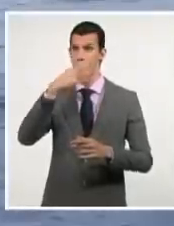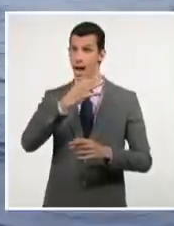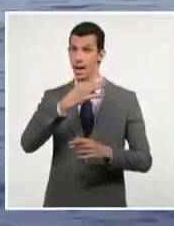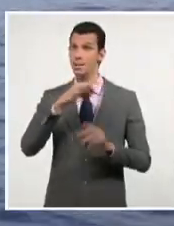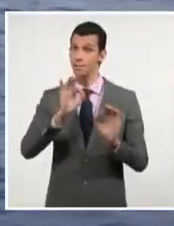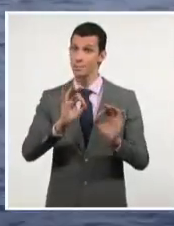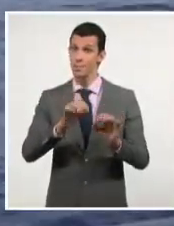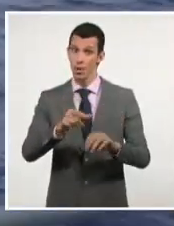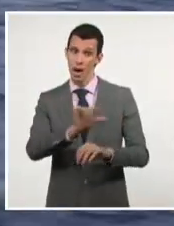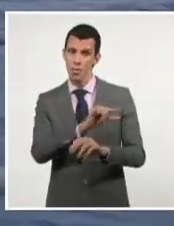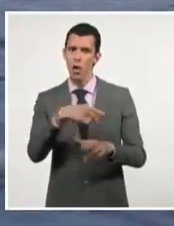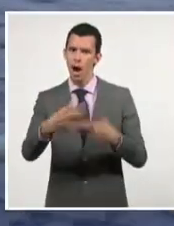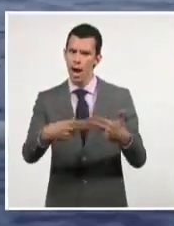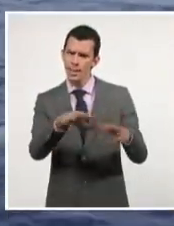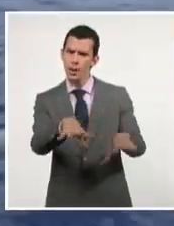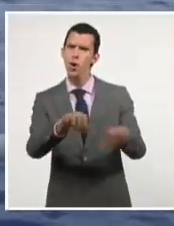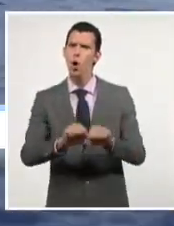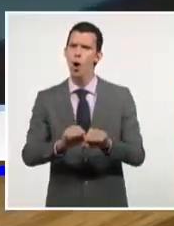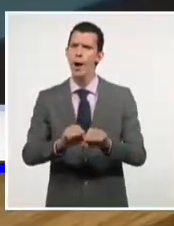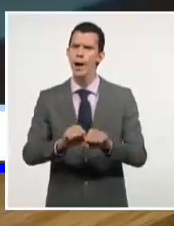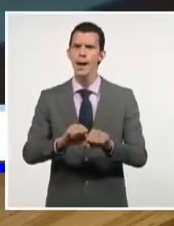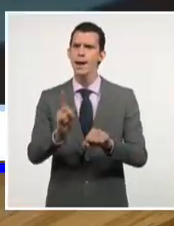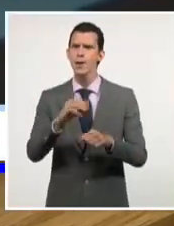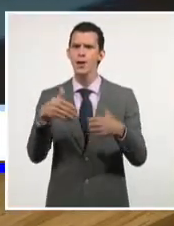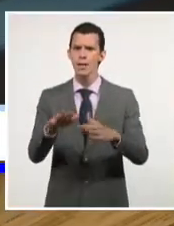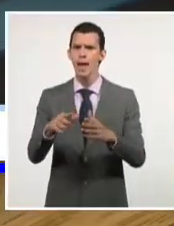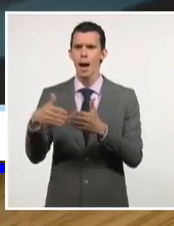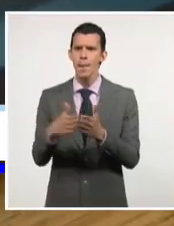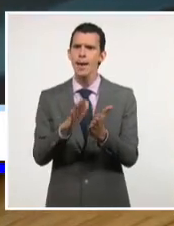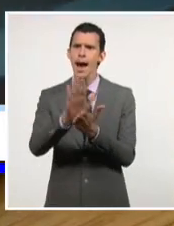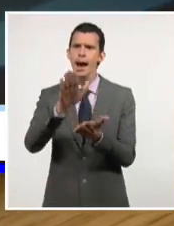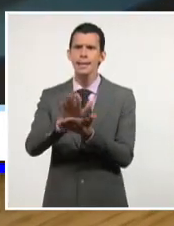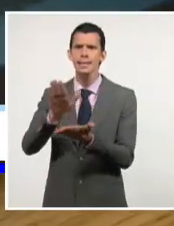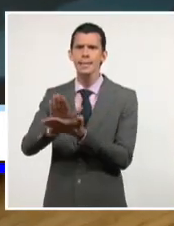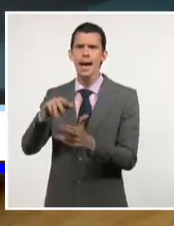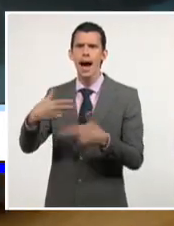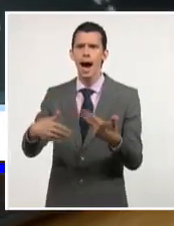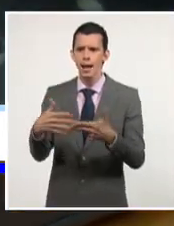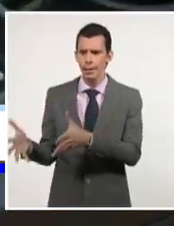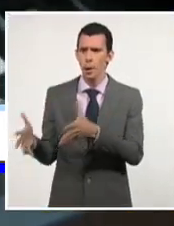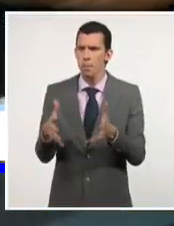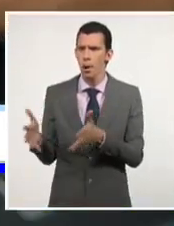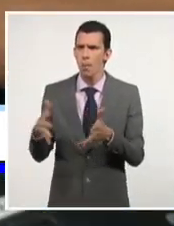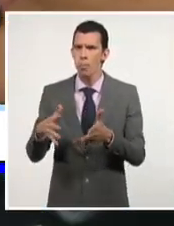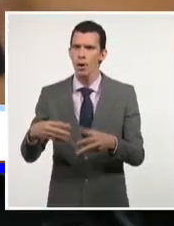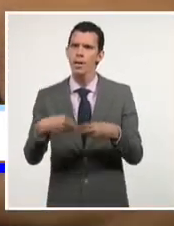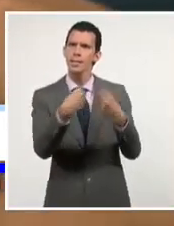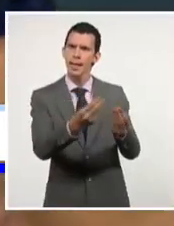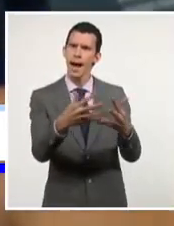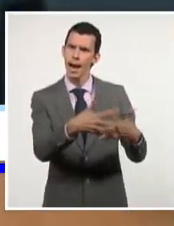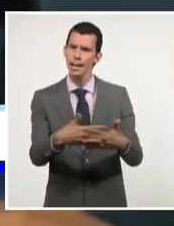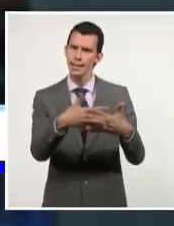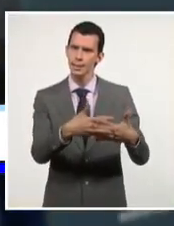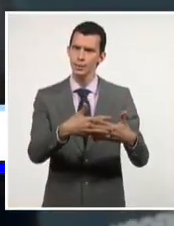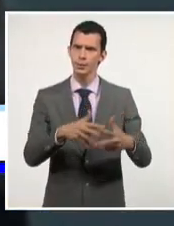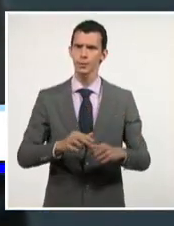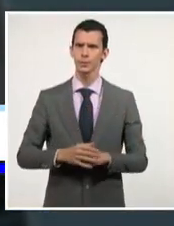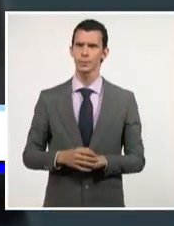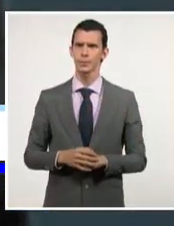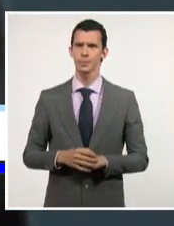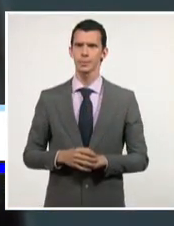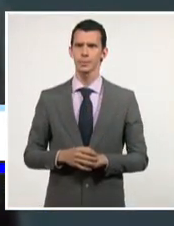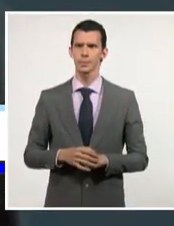Desde las 4:37 de la tarde del pasado domingo 31 de mayo, una lancha rápida con dos tripulantes a bordo fue